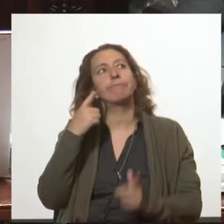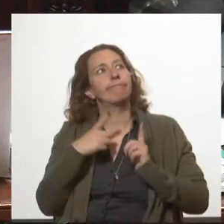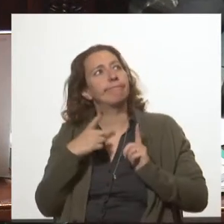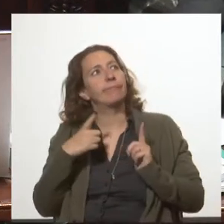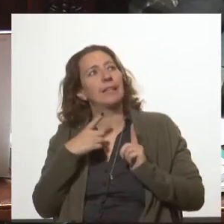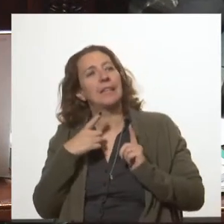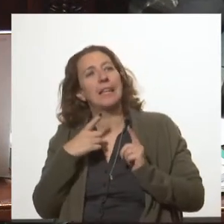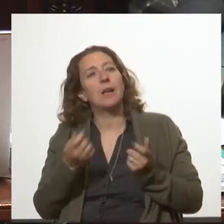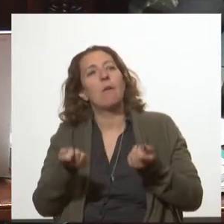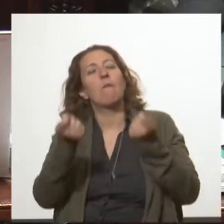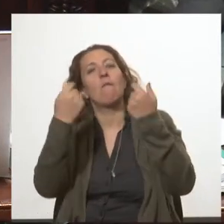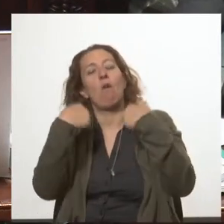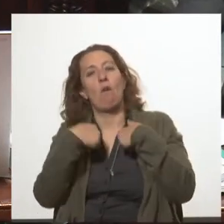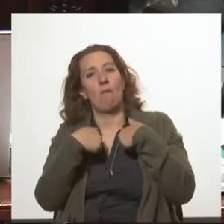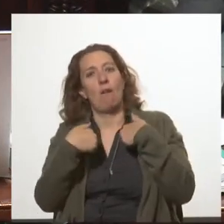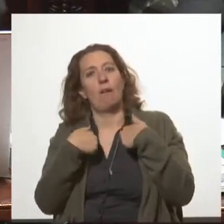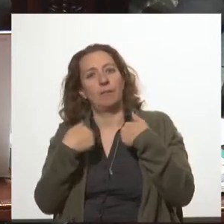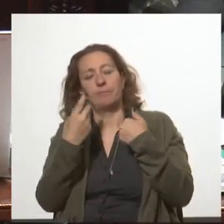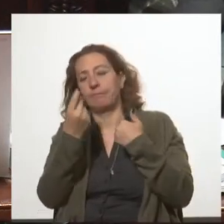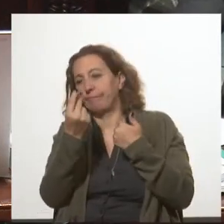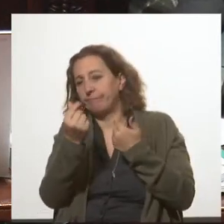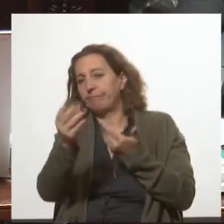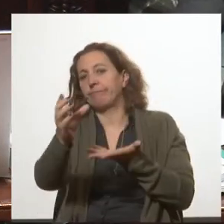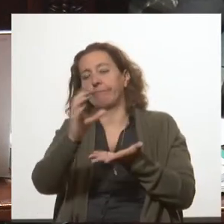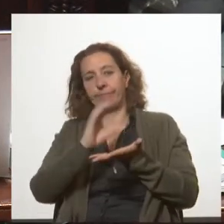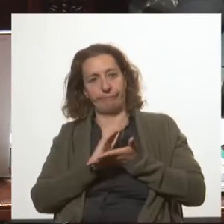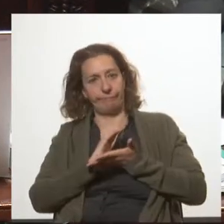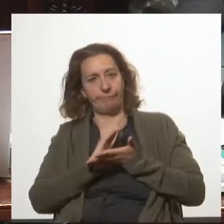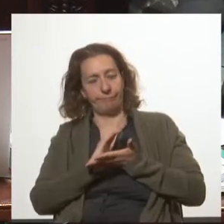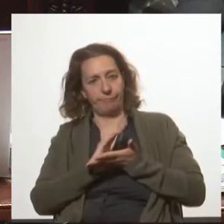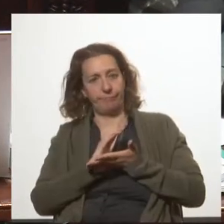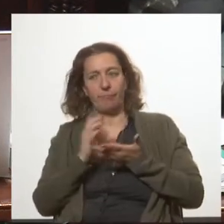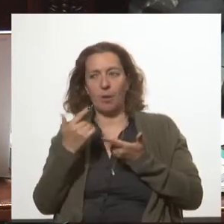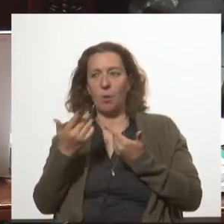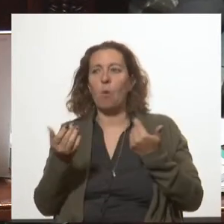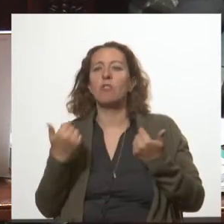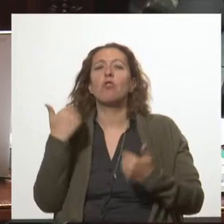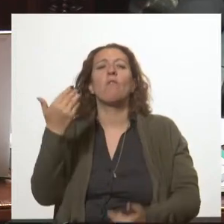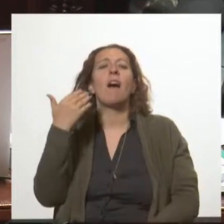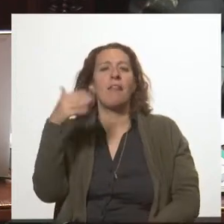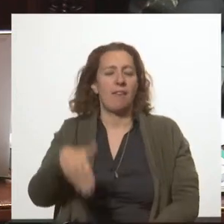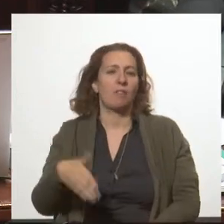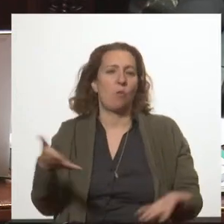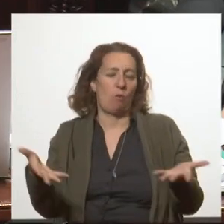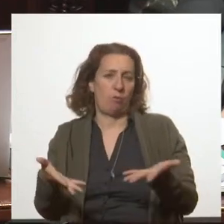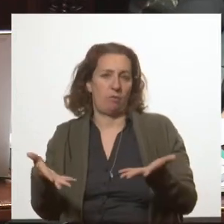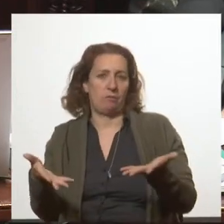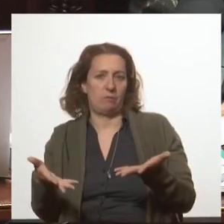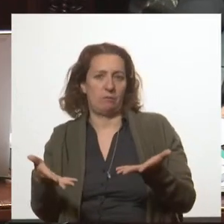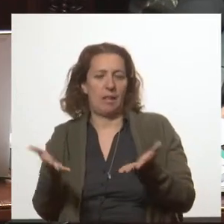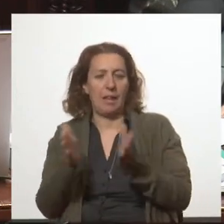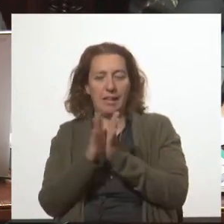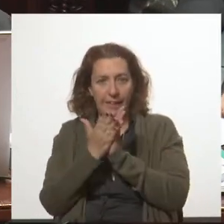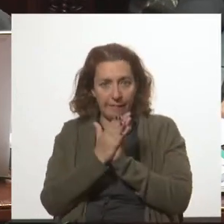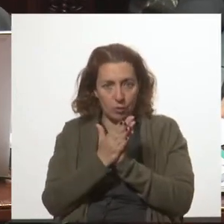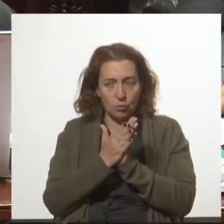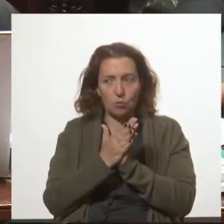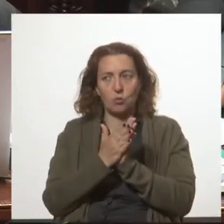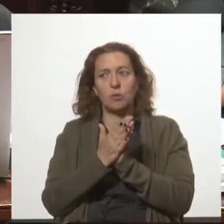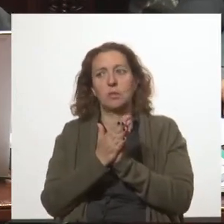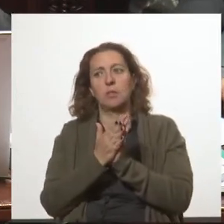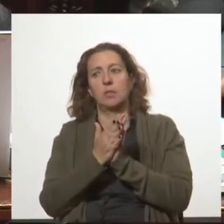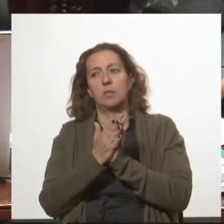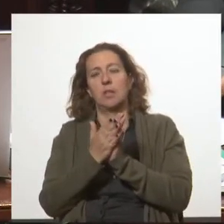de flujos futuros de cuánto iba general del complejo hacia adelante cuánto vale esto en libros vale en función